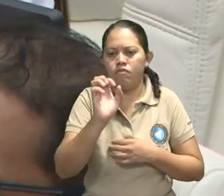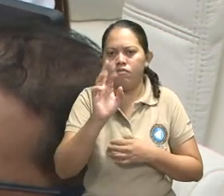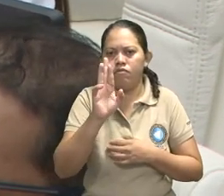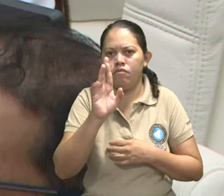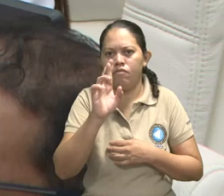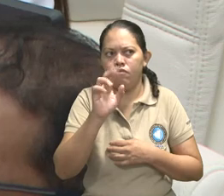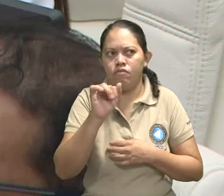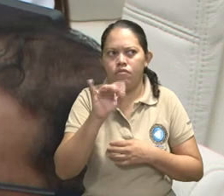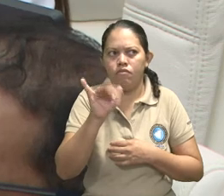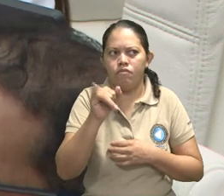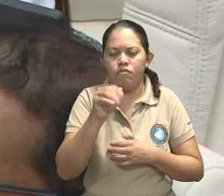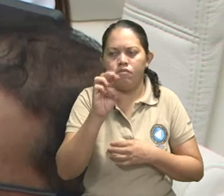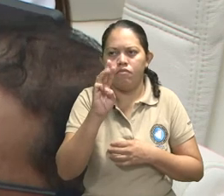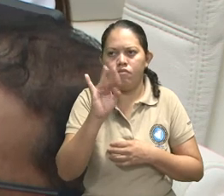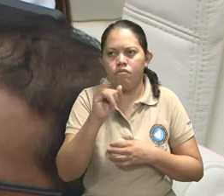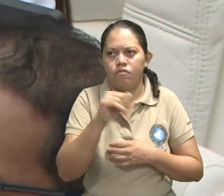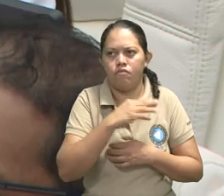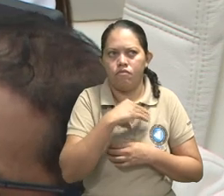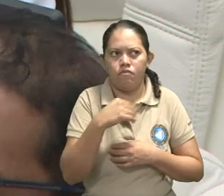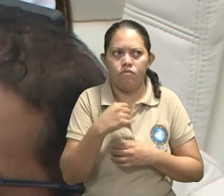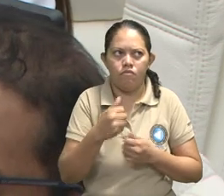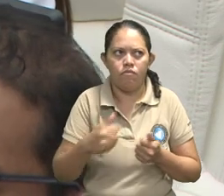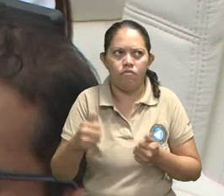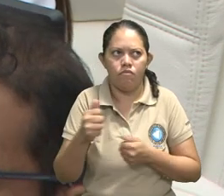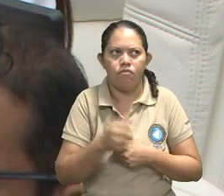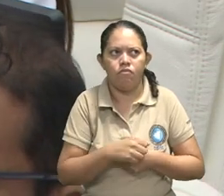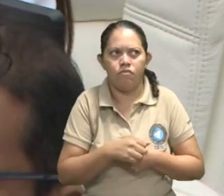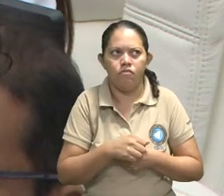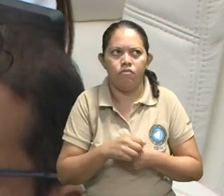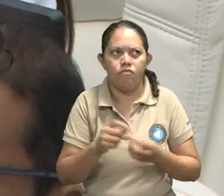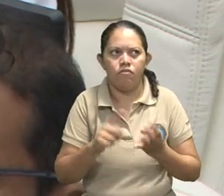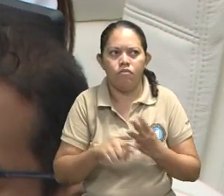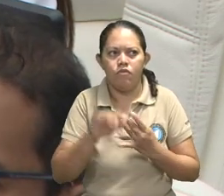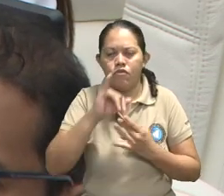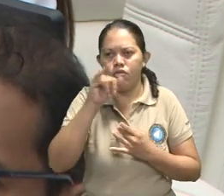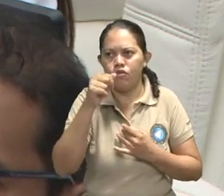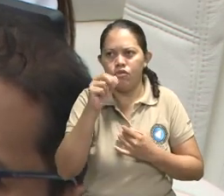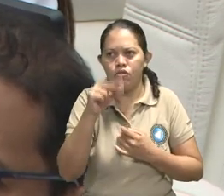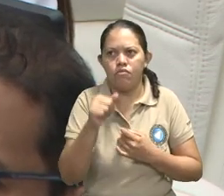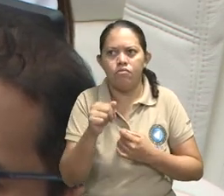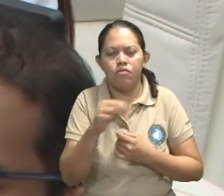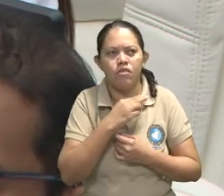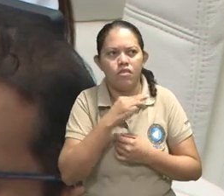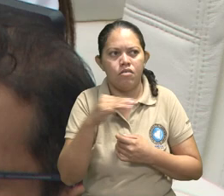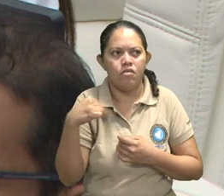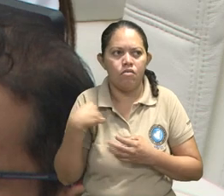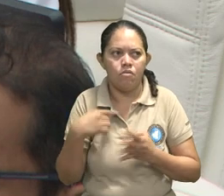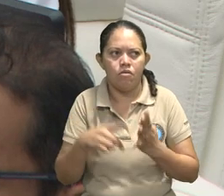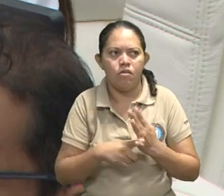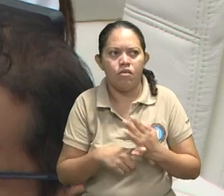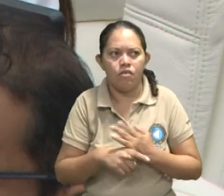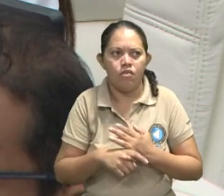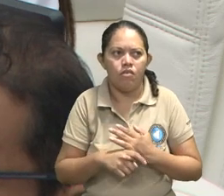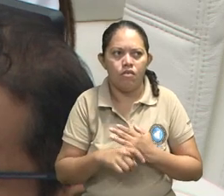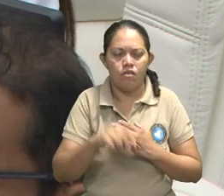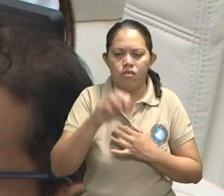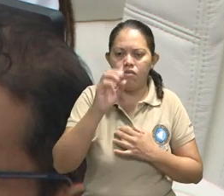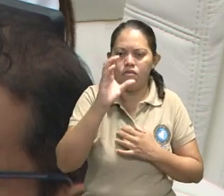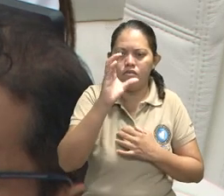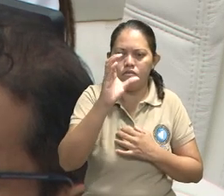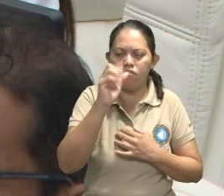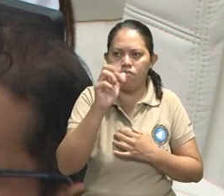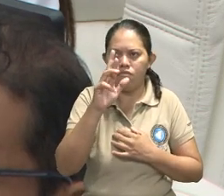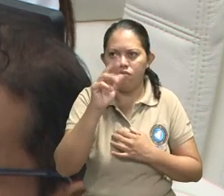Berta Levi Abraham, diputada suplente del diputado John Edison Hudson, miembro; diputada Carla Regina